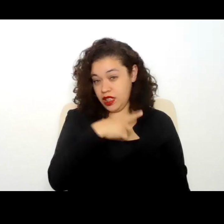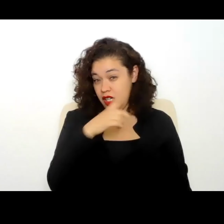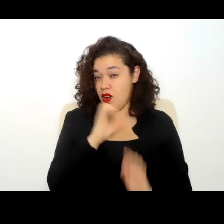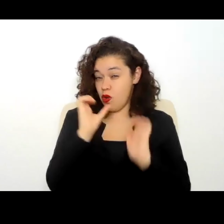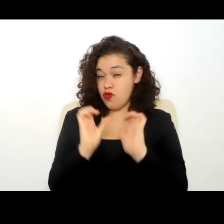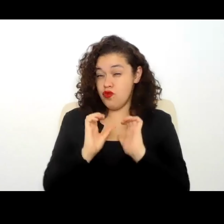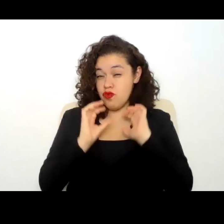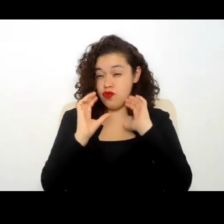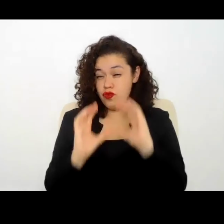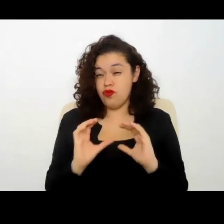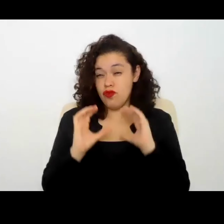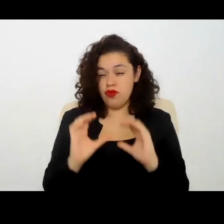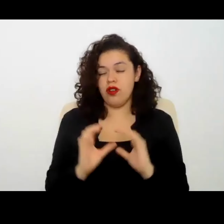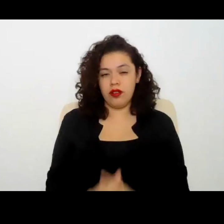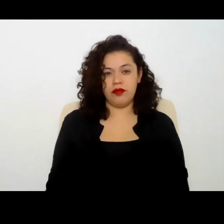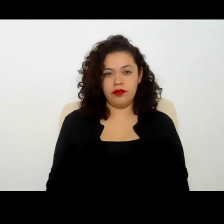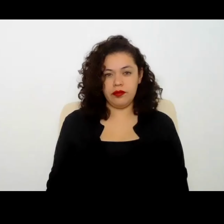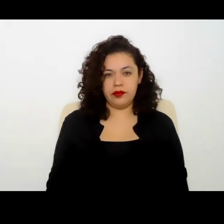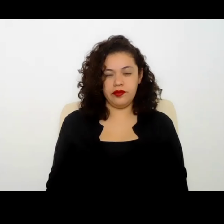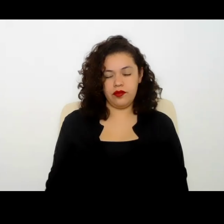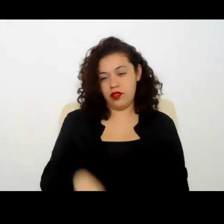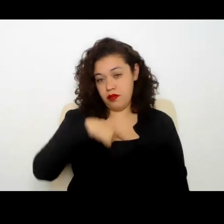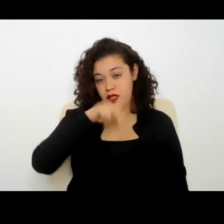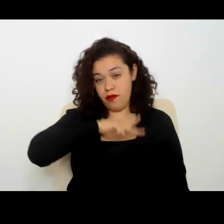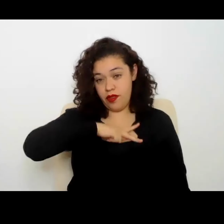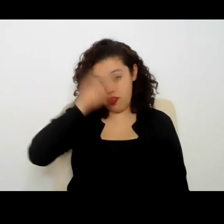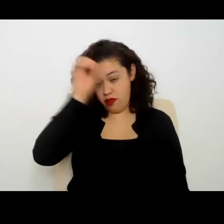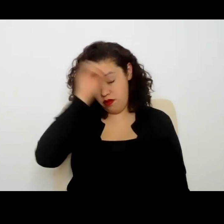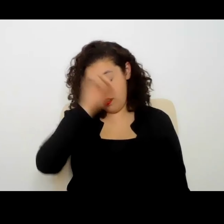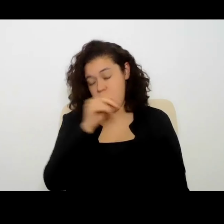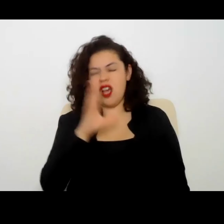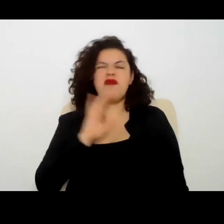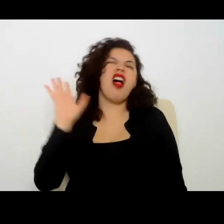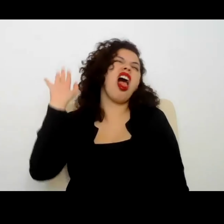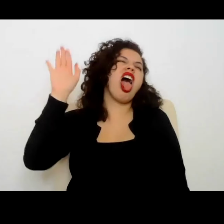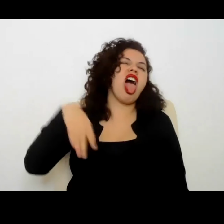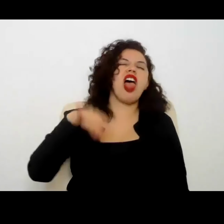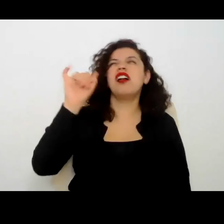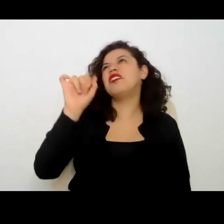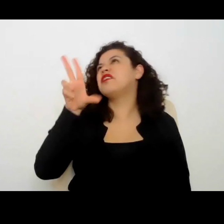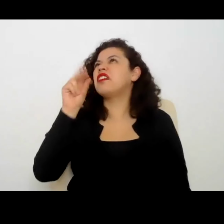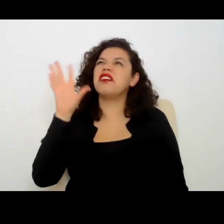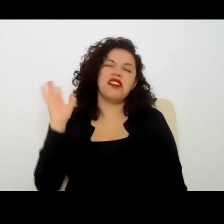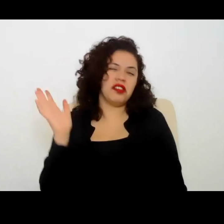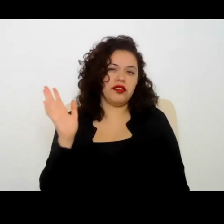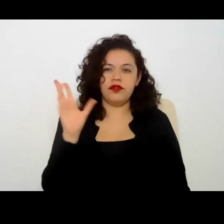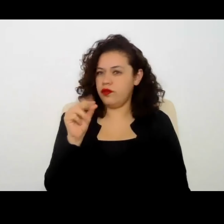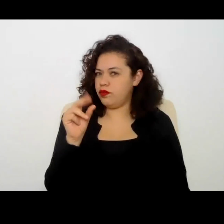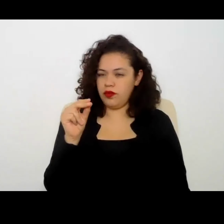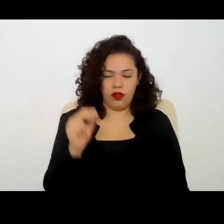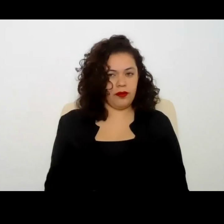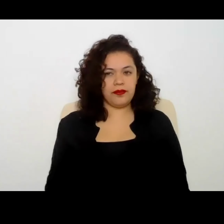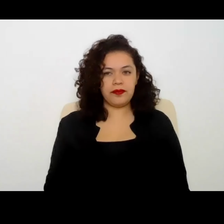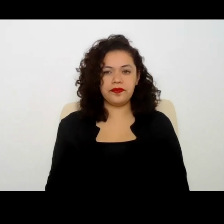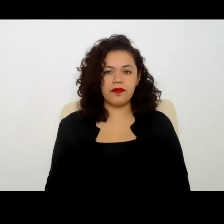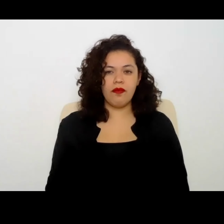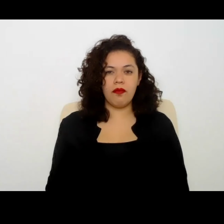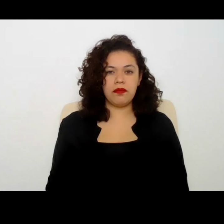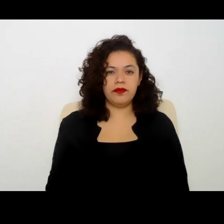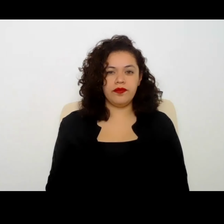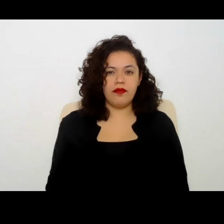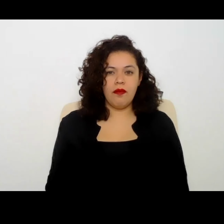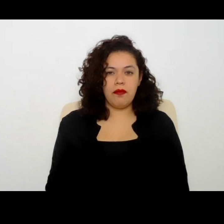lupa. No me gustaría darte una opinión tan a la ligera. Okay. Principalmente porque